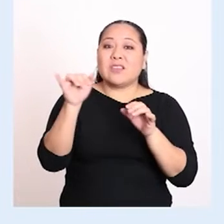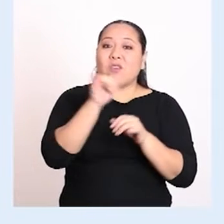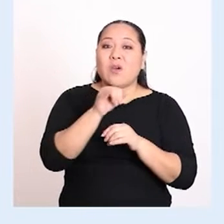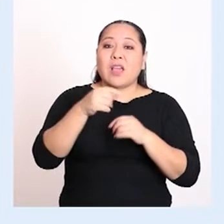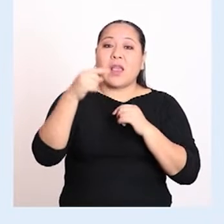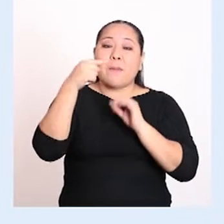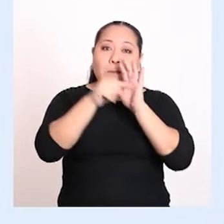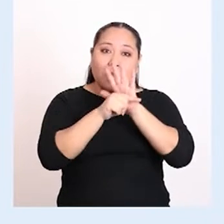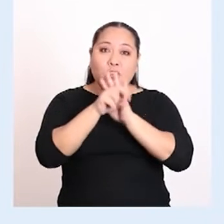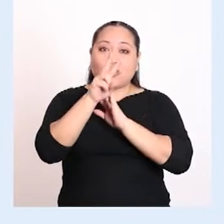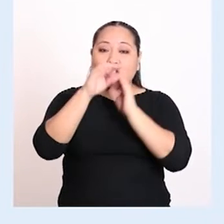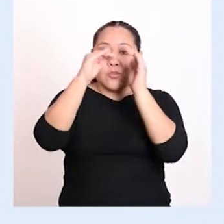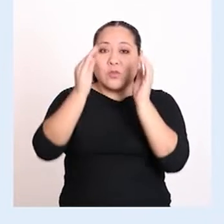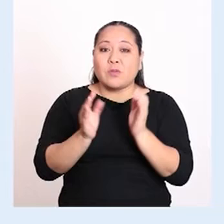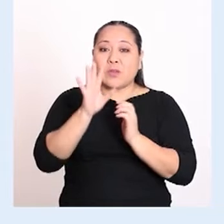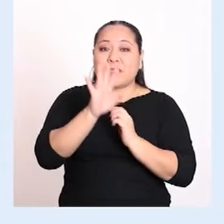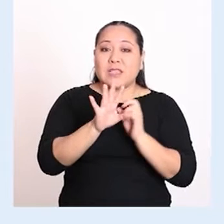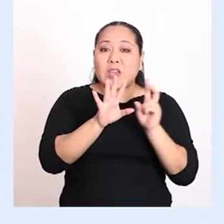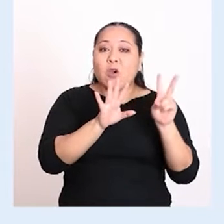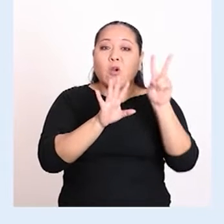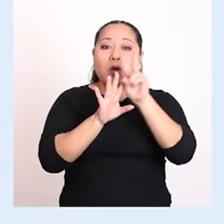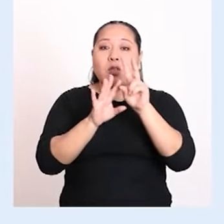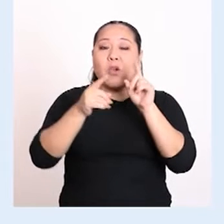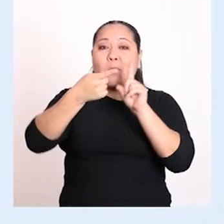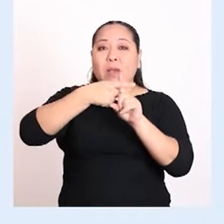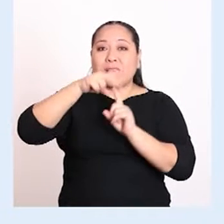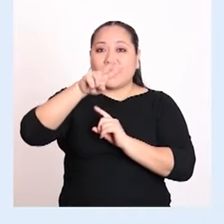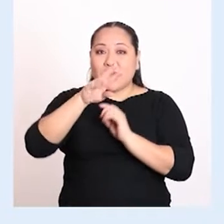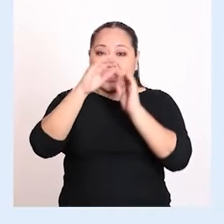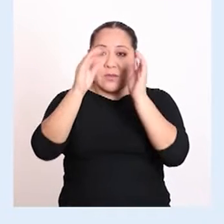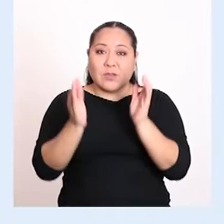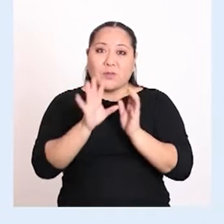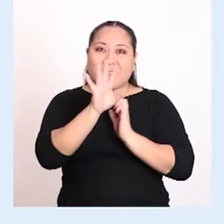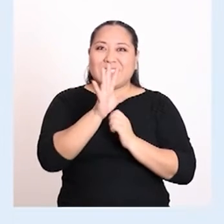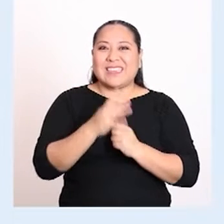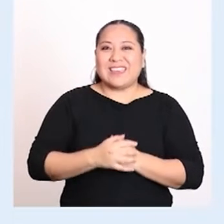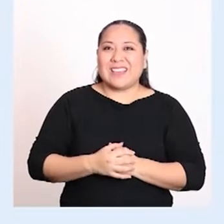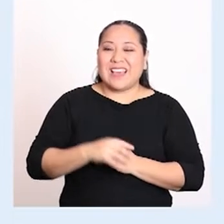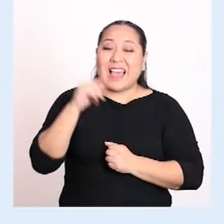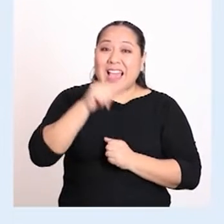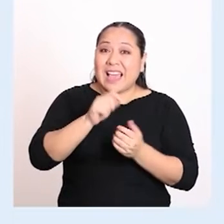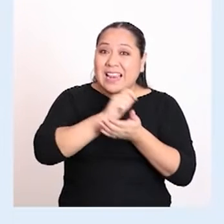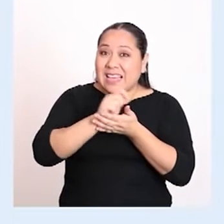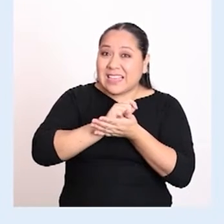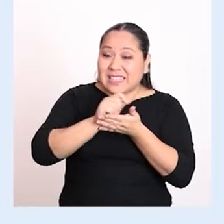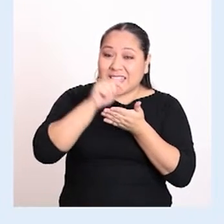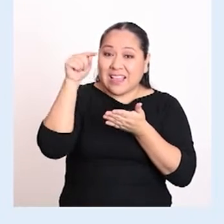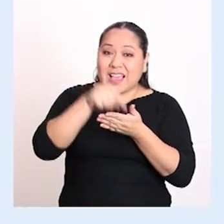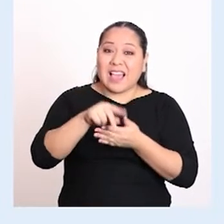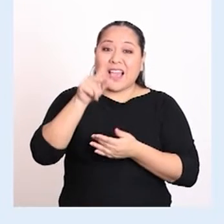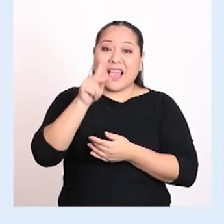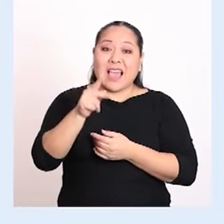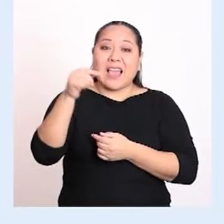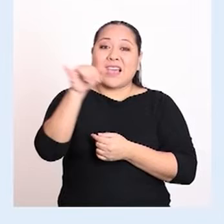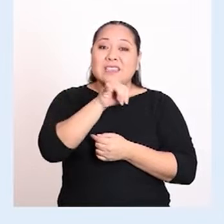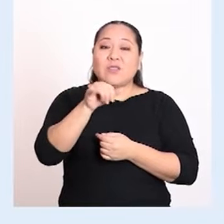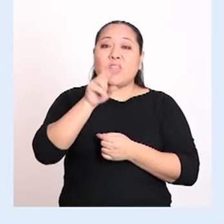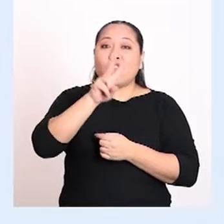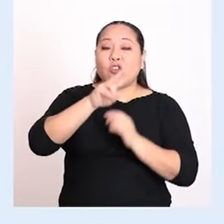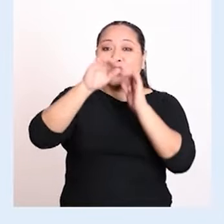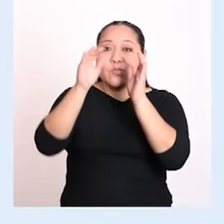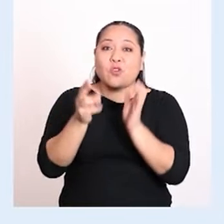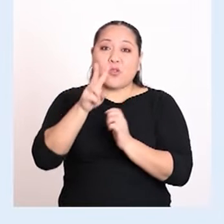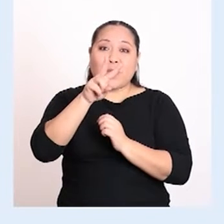2 que multiplica a 5 al cuadrado más 20 que multiplica a 5. Al operar, obtendremos que k es igual a menos 2